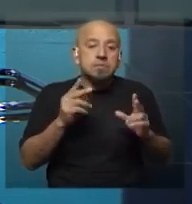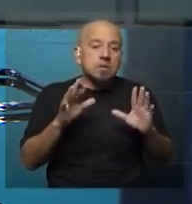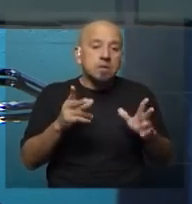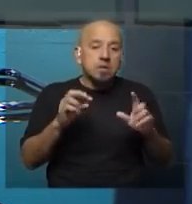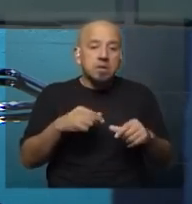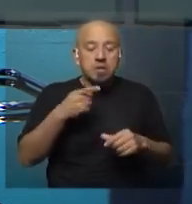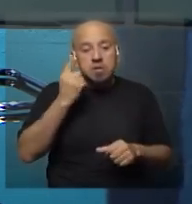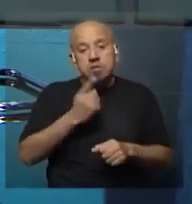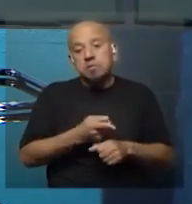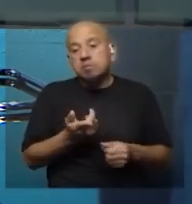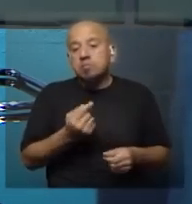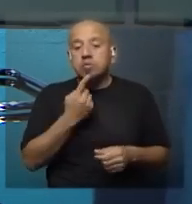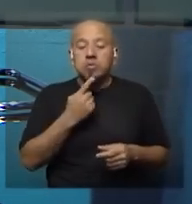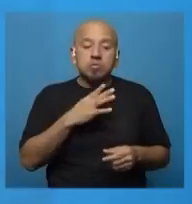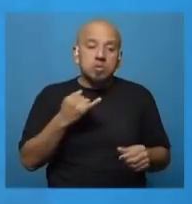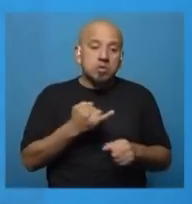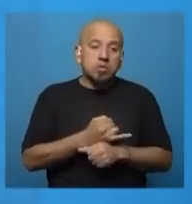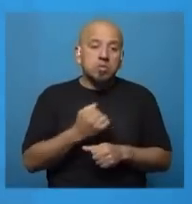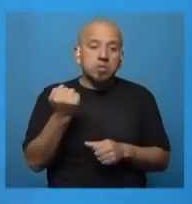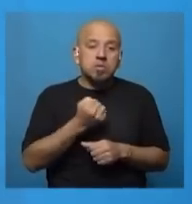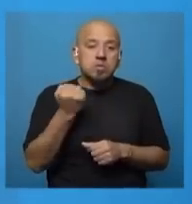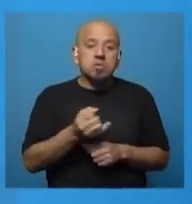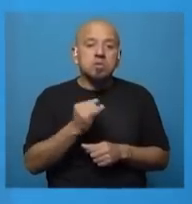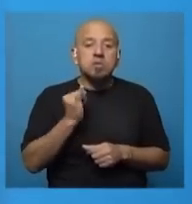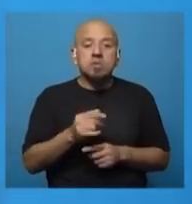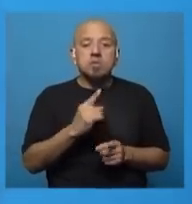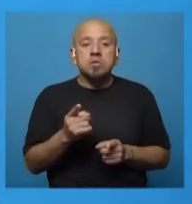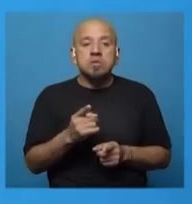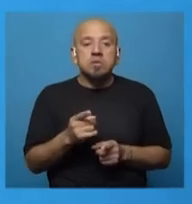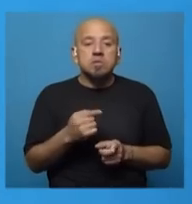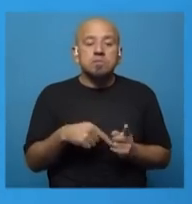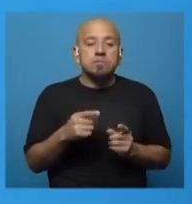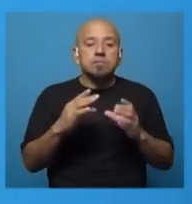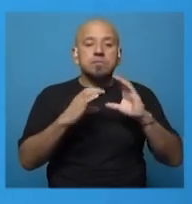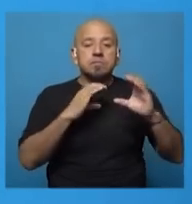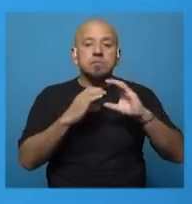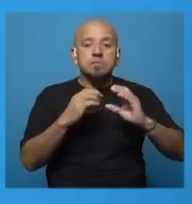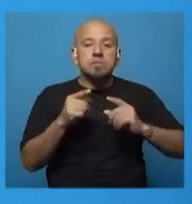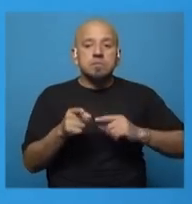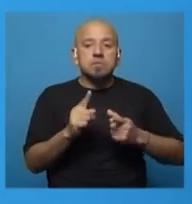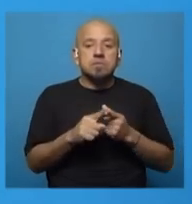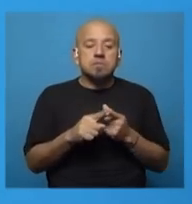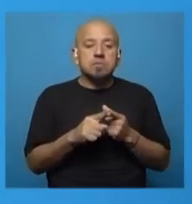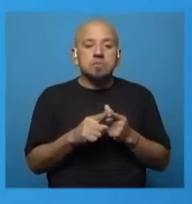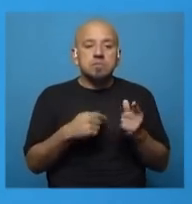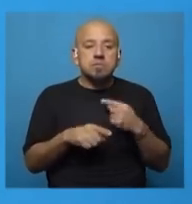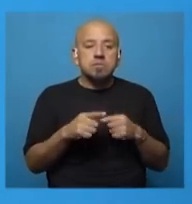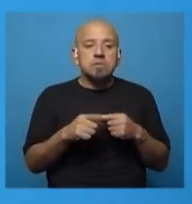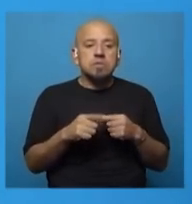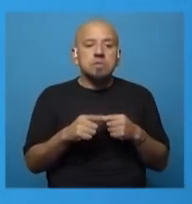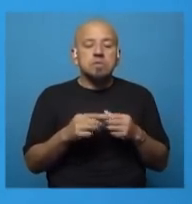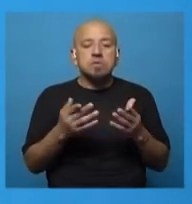fue un error enorme Sí si hubo además comunicación o no por ejemplo entre la